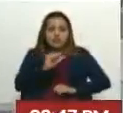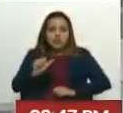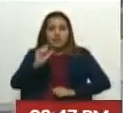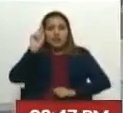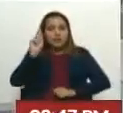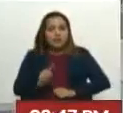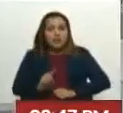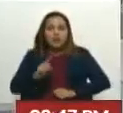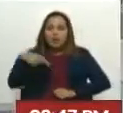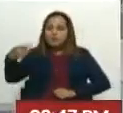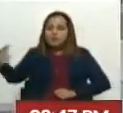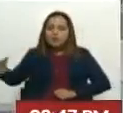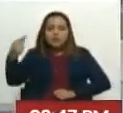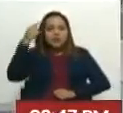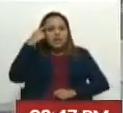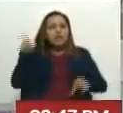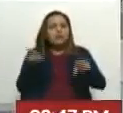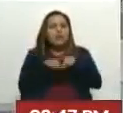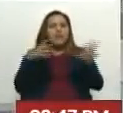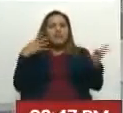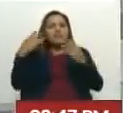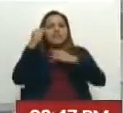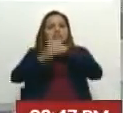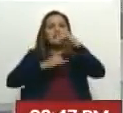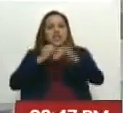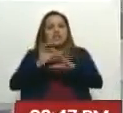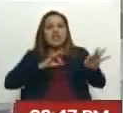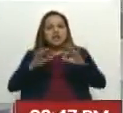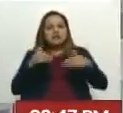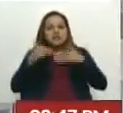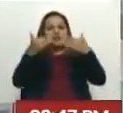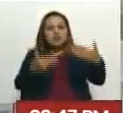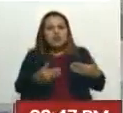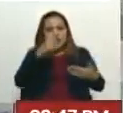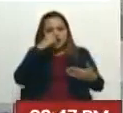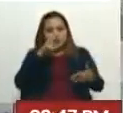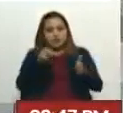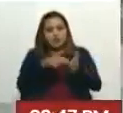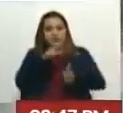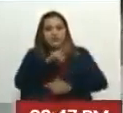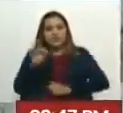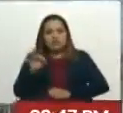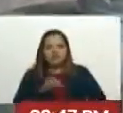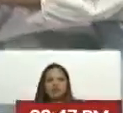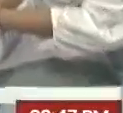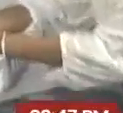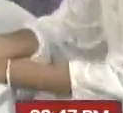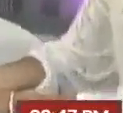también para los próximos días, como ese Festival Internacional Progresista 2023. Al regreso, más.